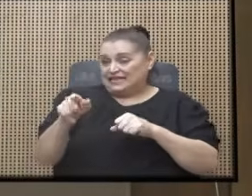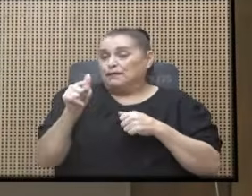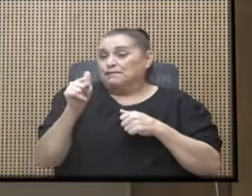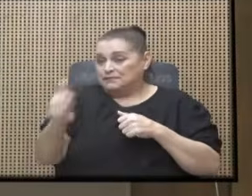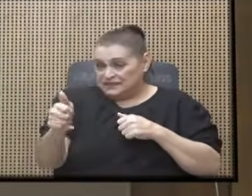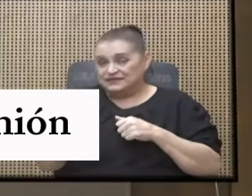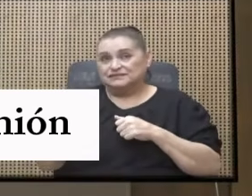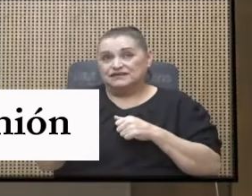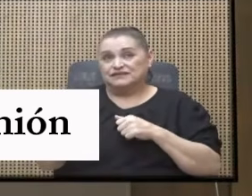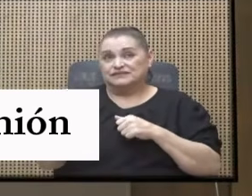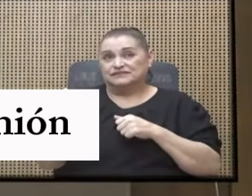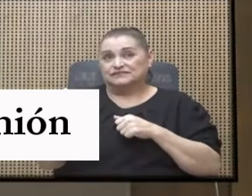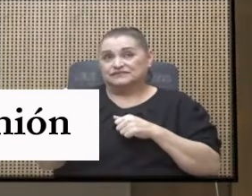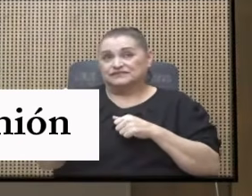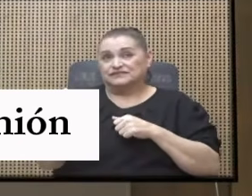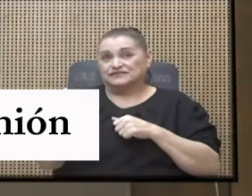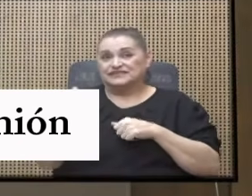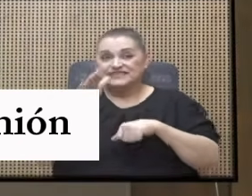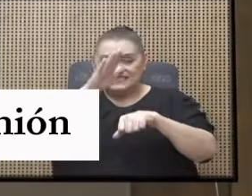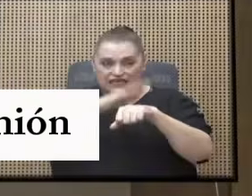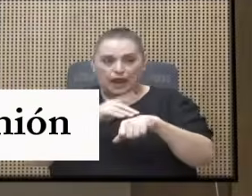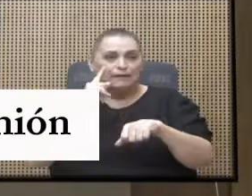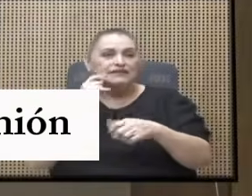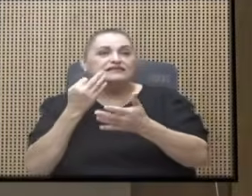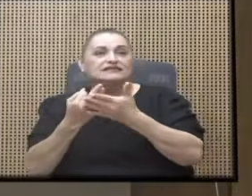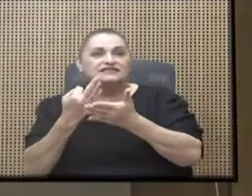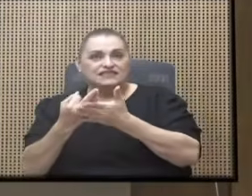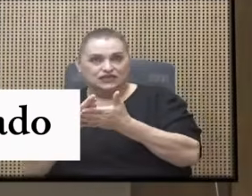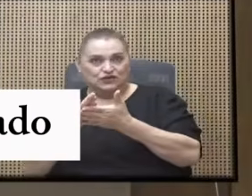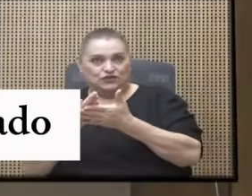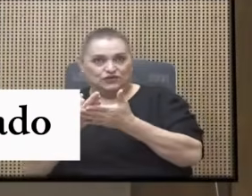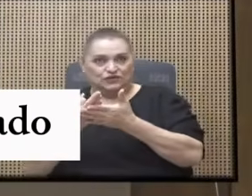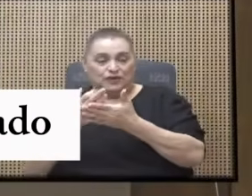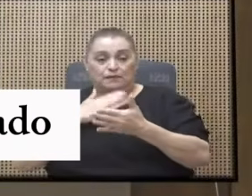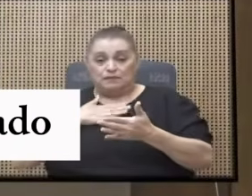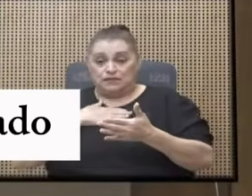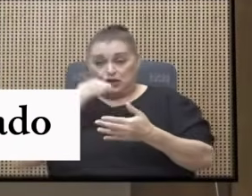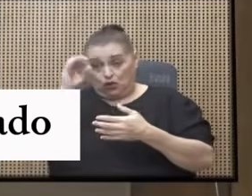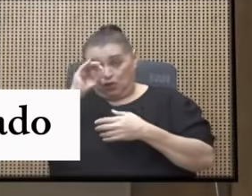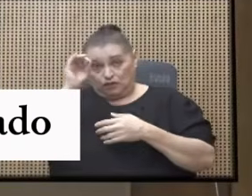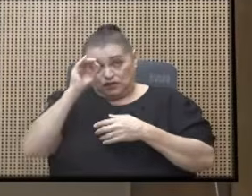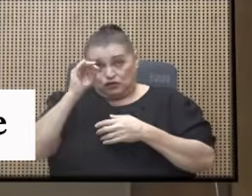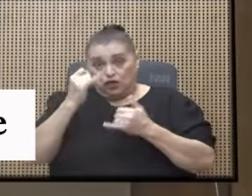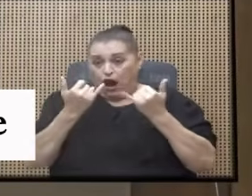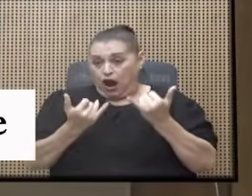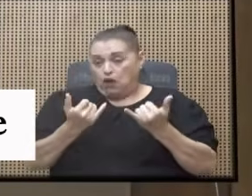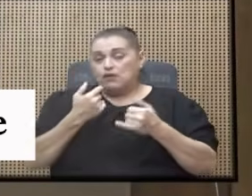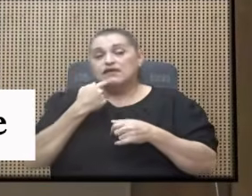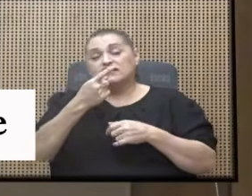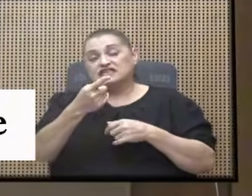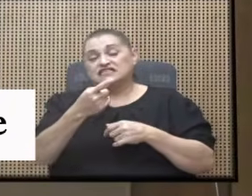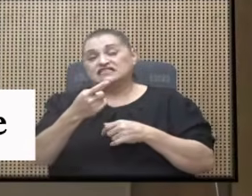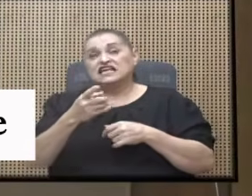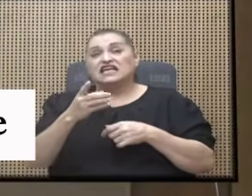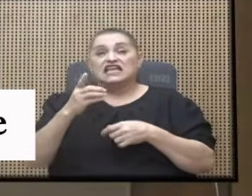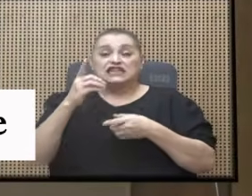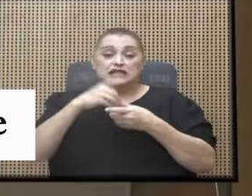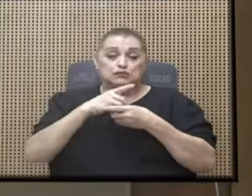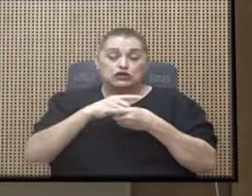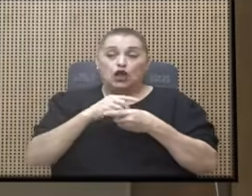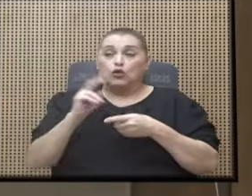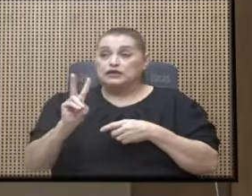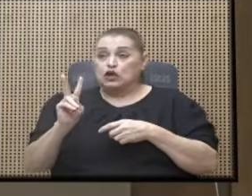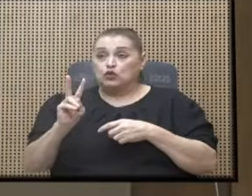que es llamada como testigo. En mi opinión, bueno, y veo que ahora nos dirá el diputado Villalobos Umaña si coincide o no